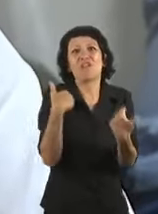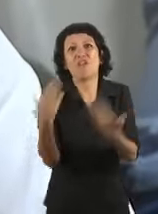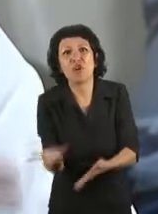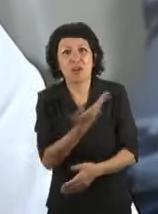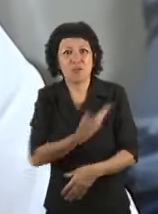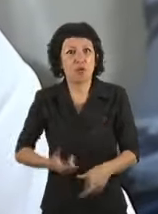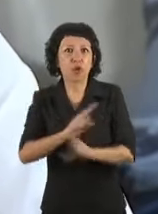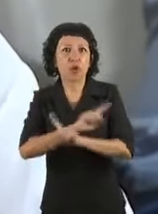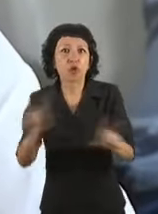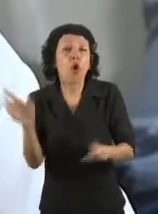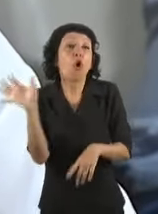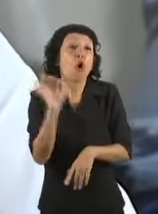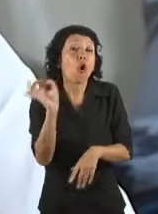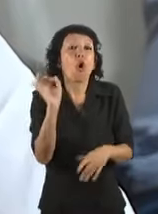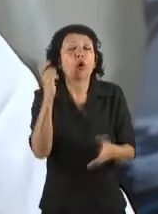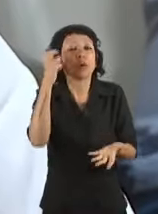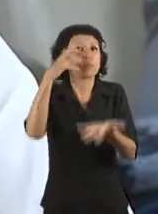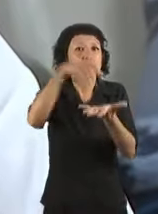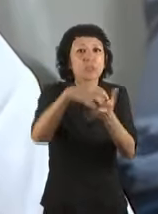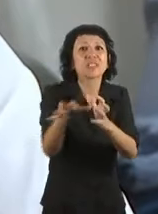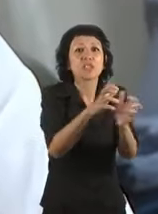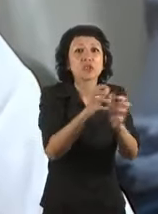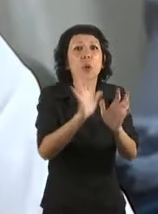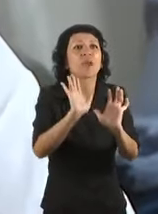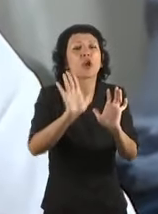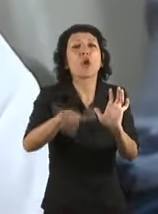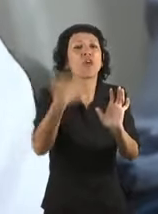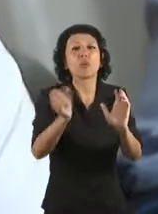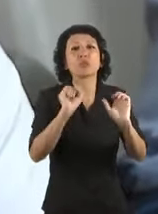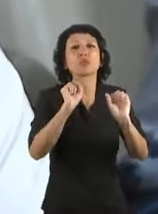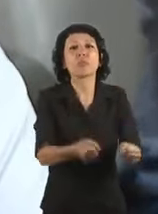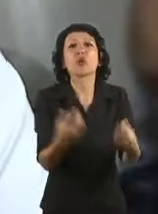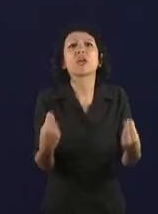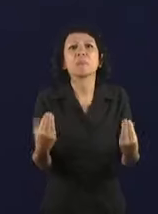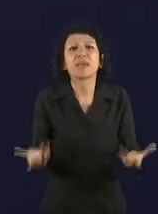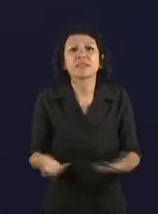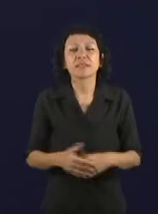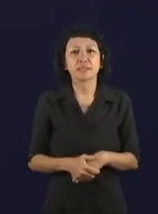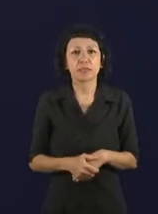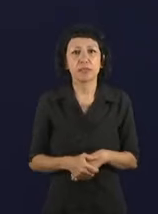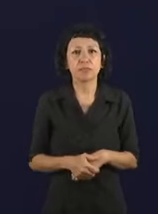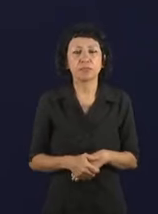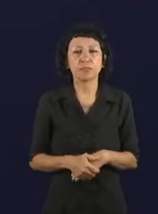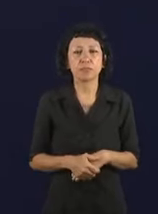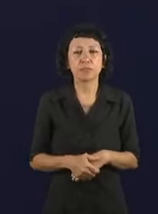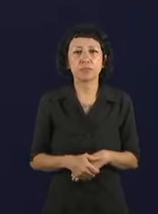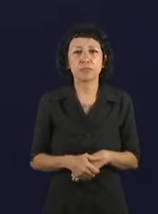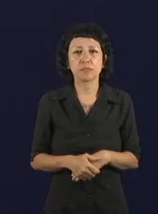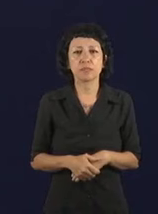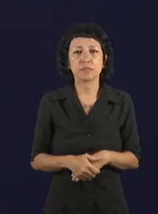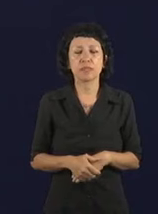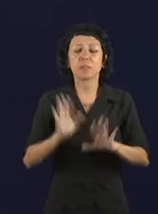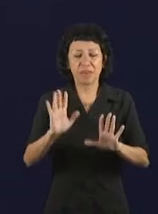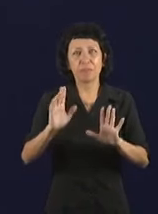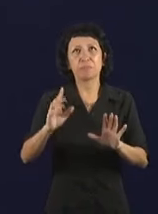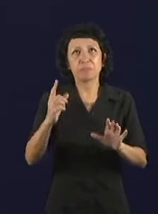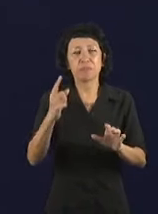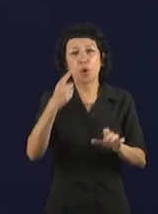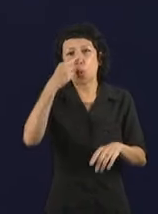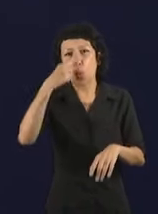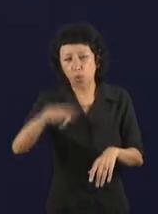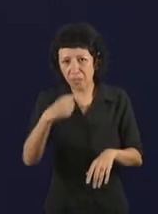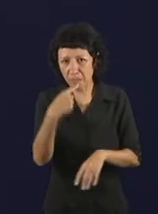la sesión qu trunco el proyecto del gobierno en el recinto Más allá de que no empiezo por el final Más allá